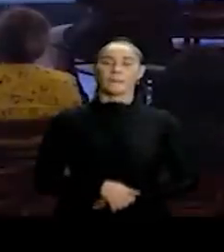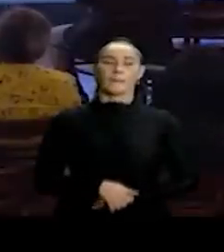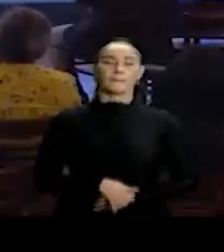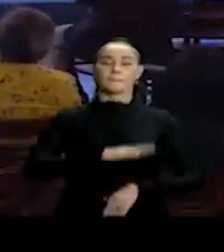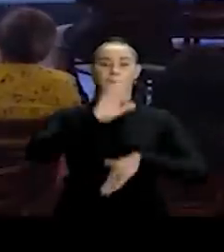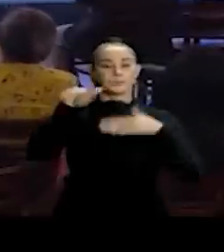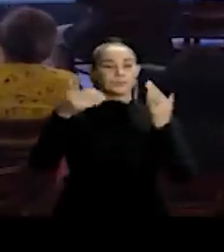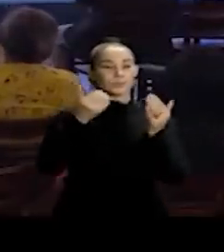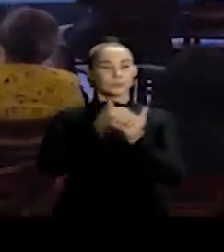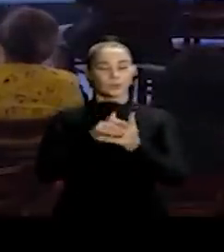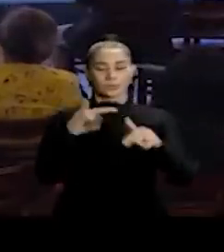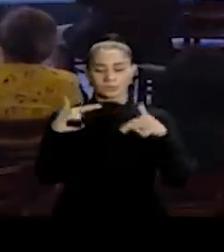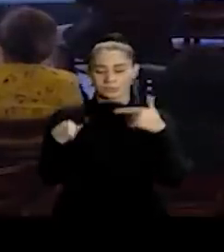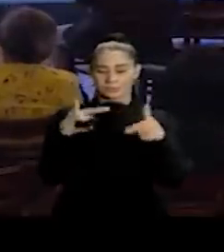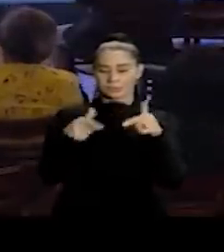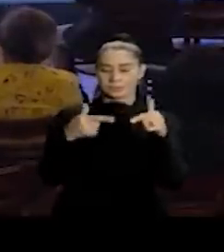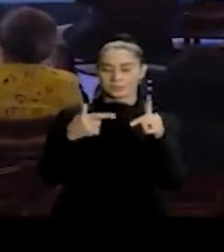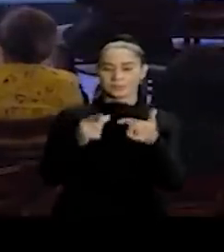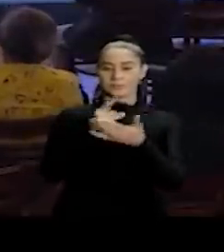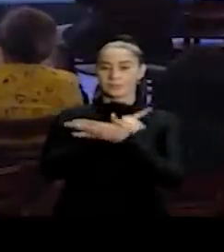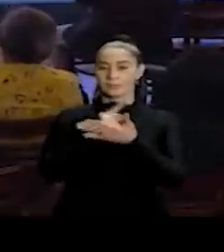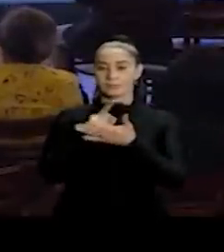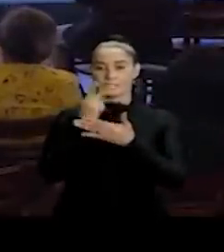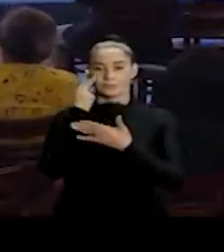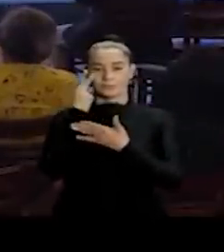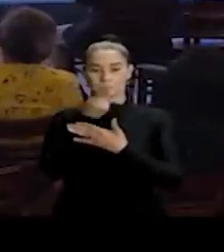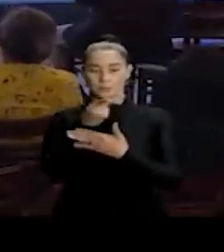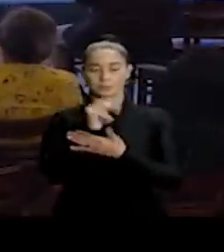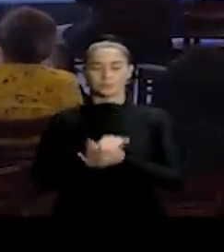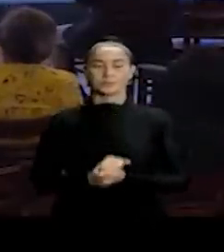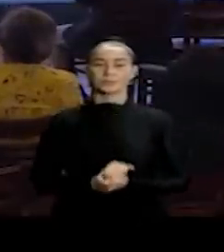Nosotros todos los incidentes principales de la semana lo vemos.